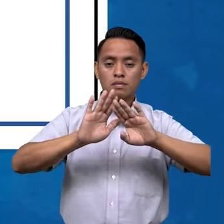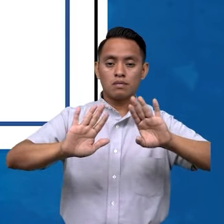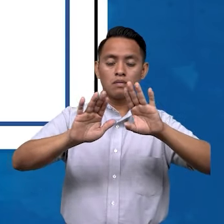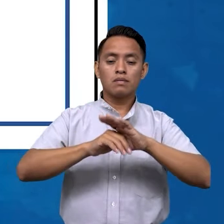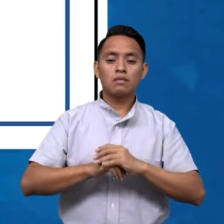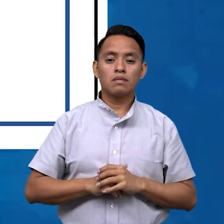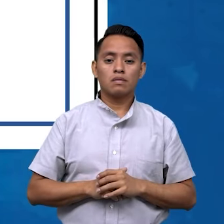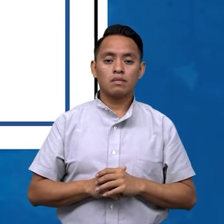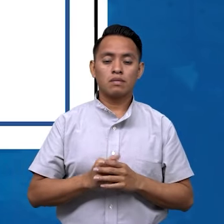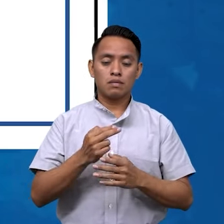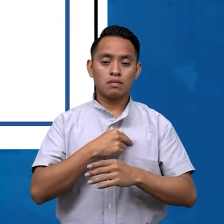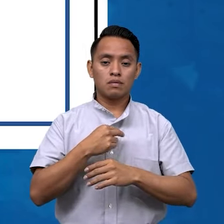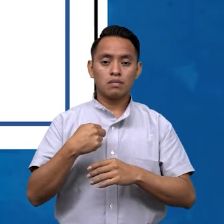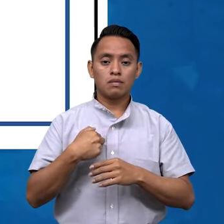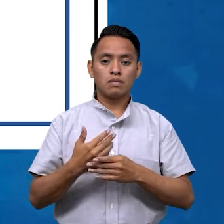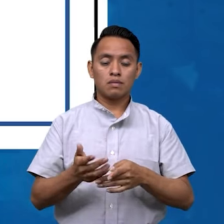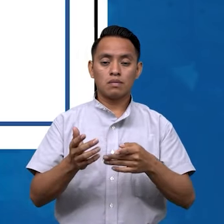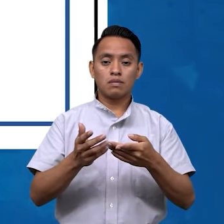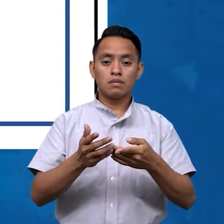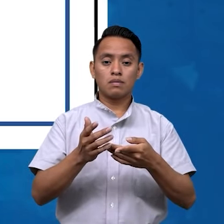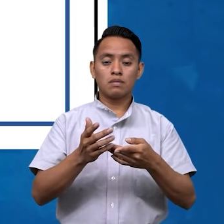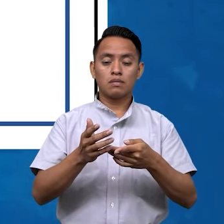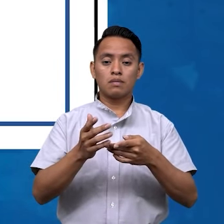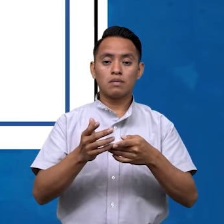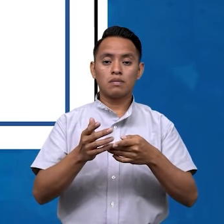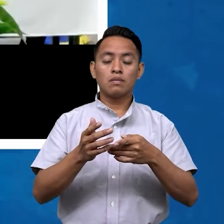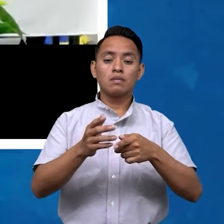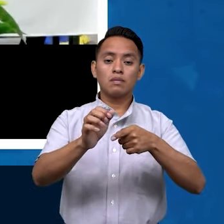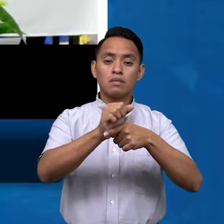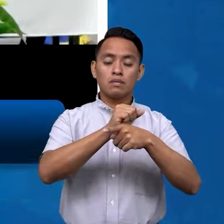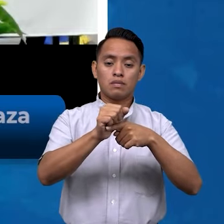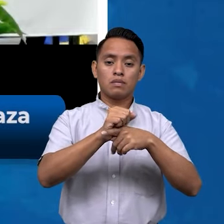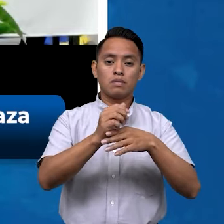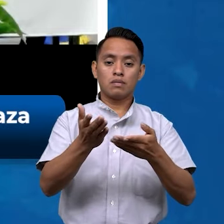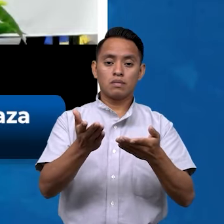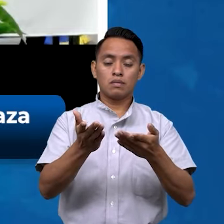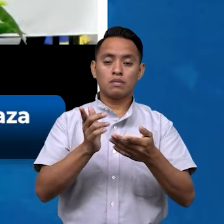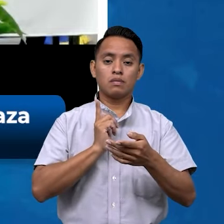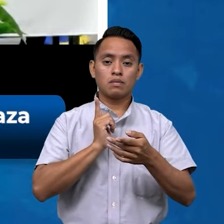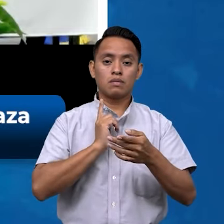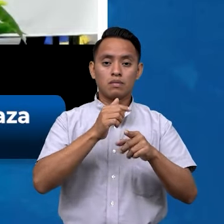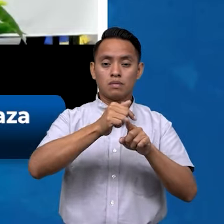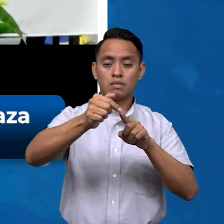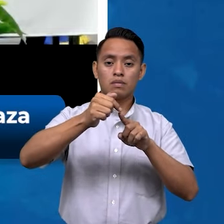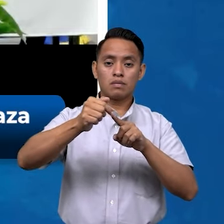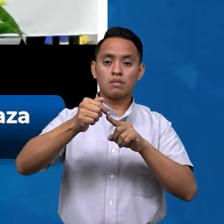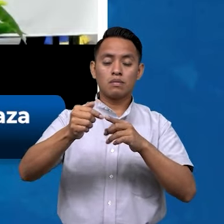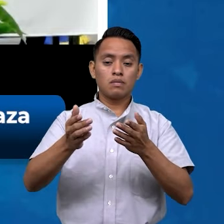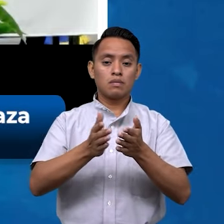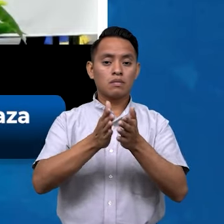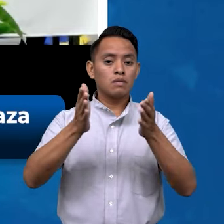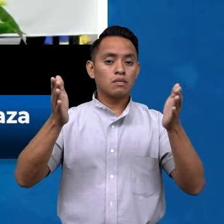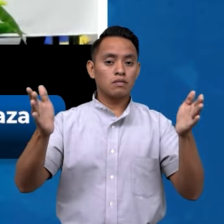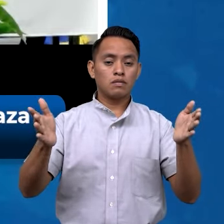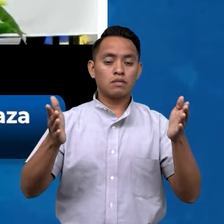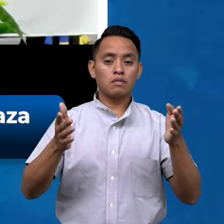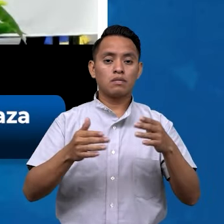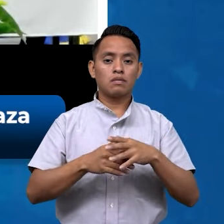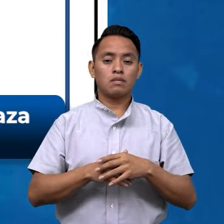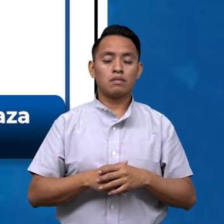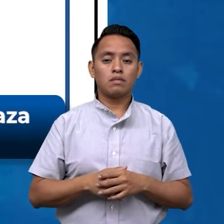Para realizar este ejercicio, pues nosotros como tenemos un municipio bastante grande en